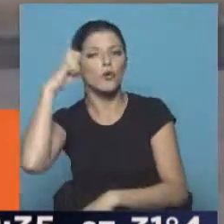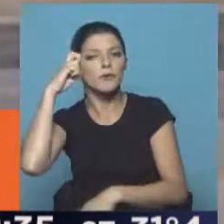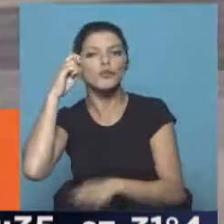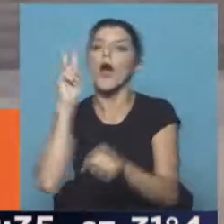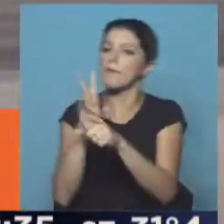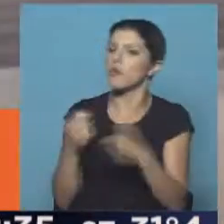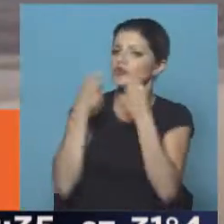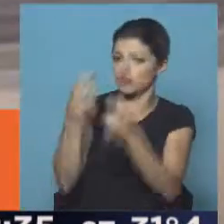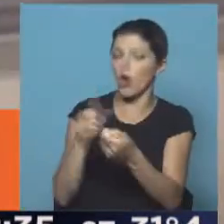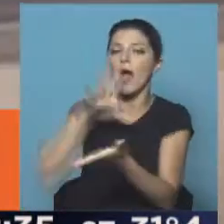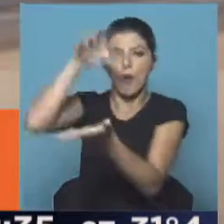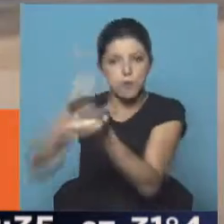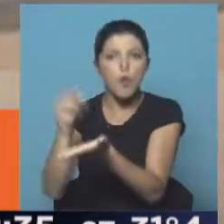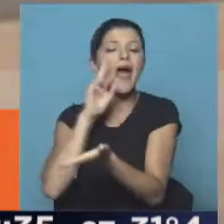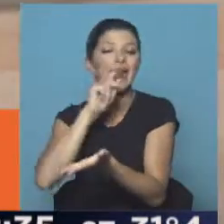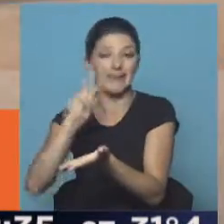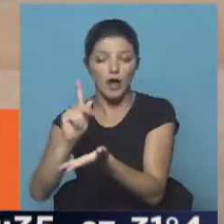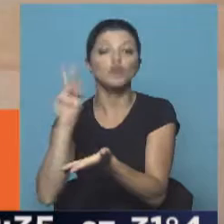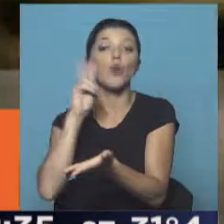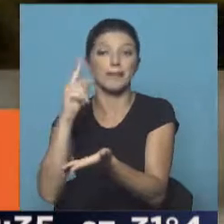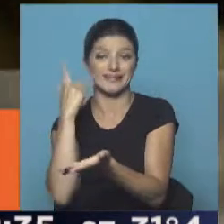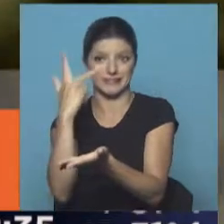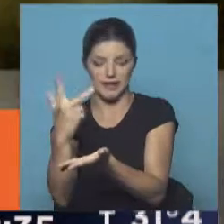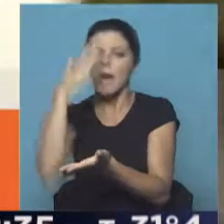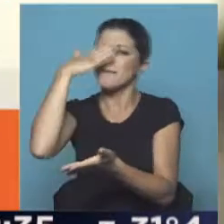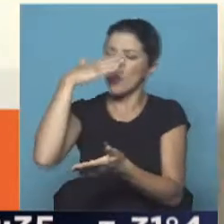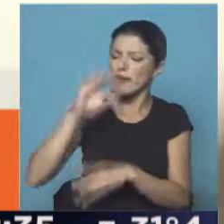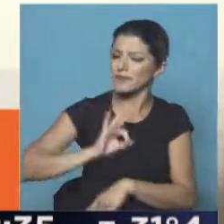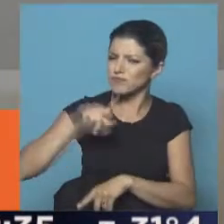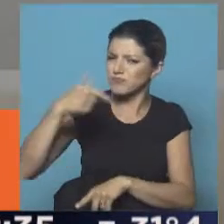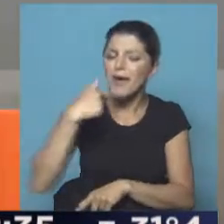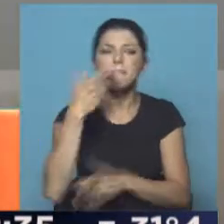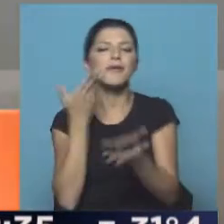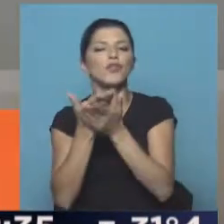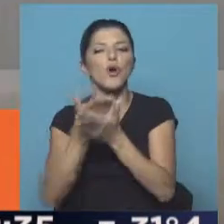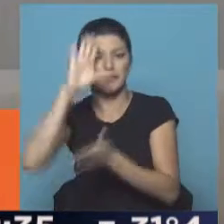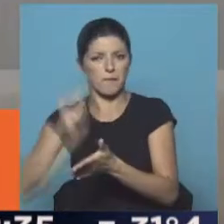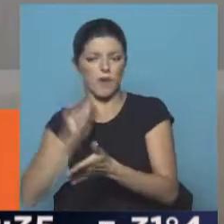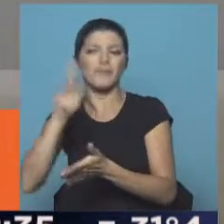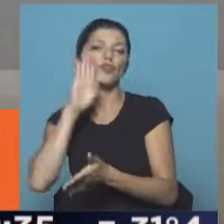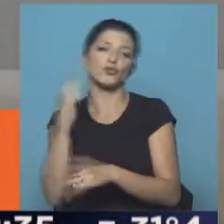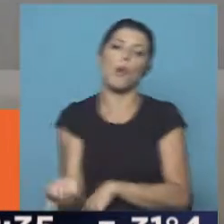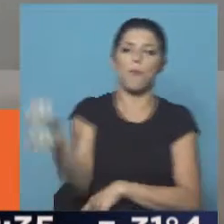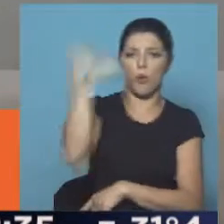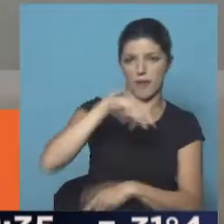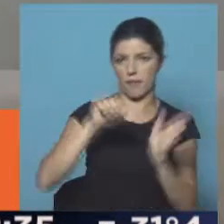de 2003, aunque posteriormente se distanció del conflicto y pidió la retirada de las tropas estadounidenses.